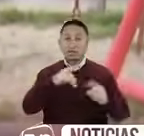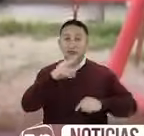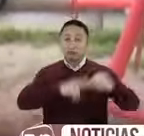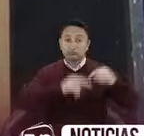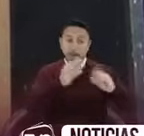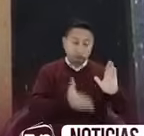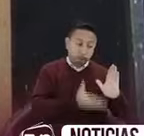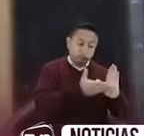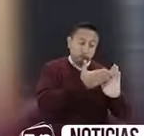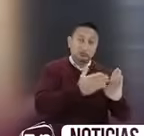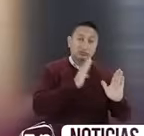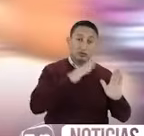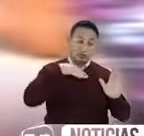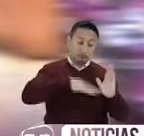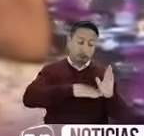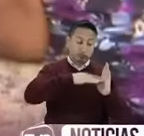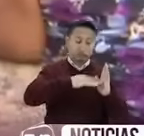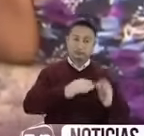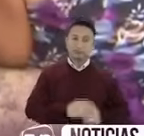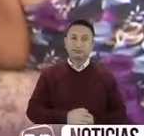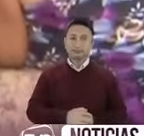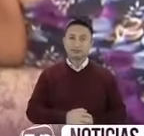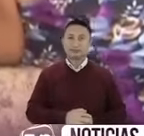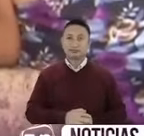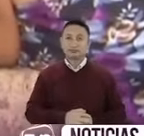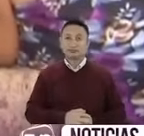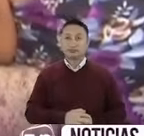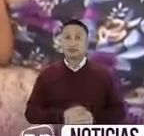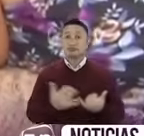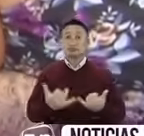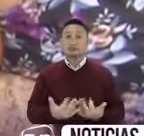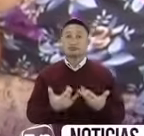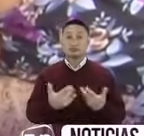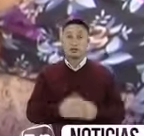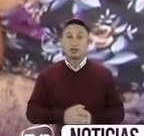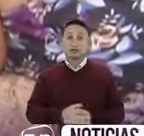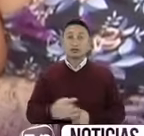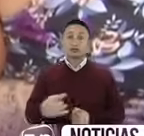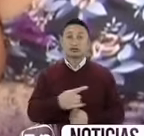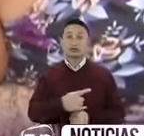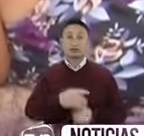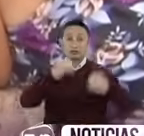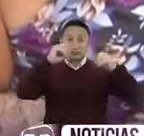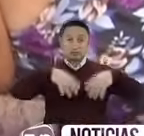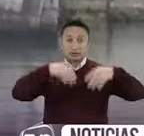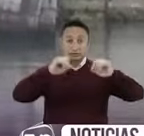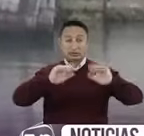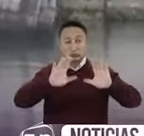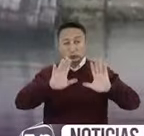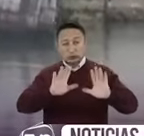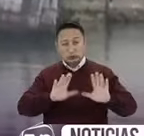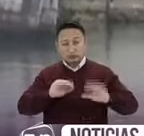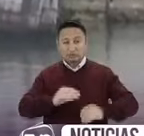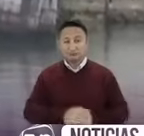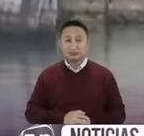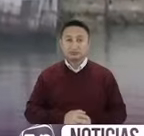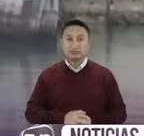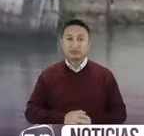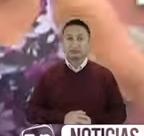vuelva a subir. Mientras tanto, esperan que el invierno siga así de moderado hasta los chubascos de